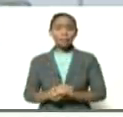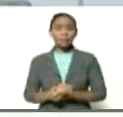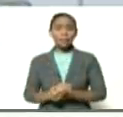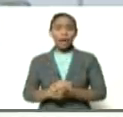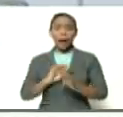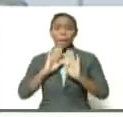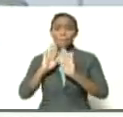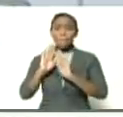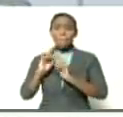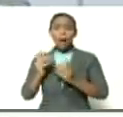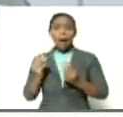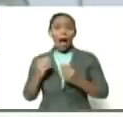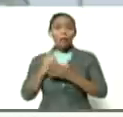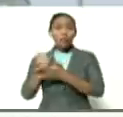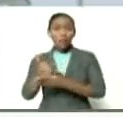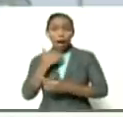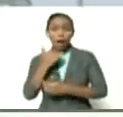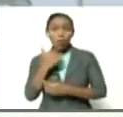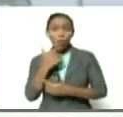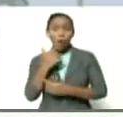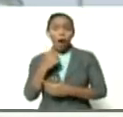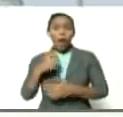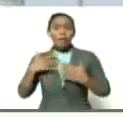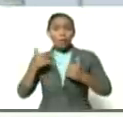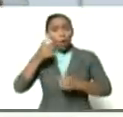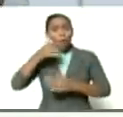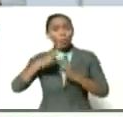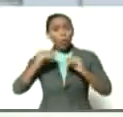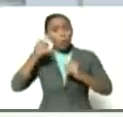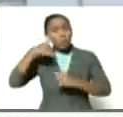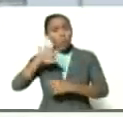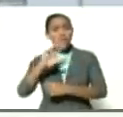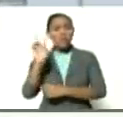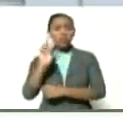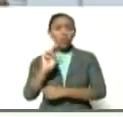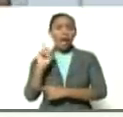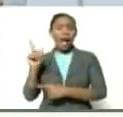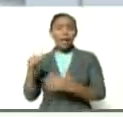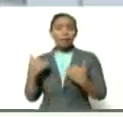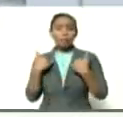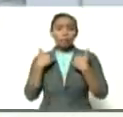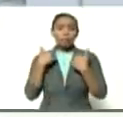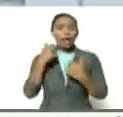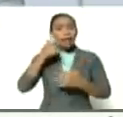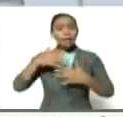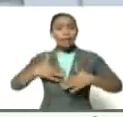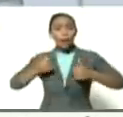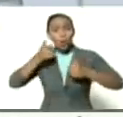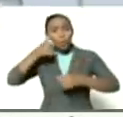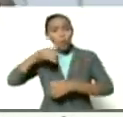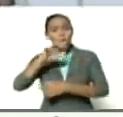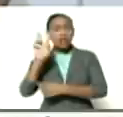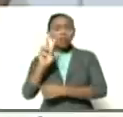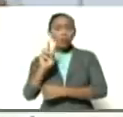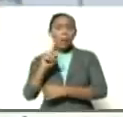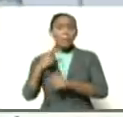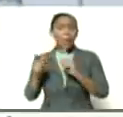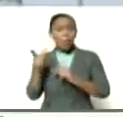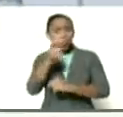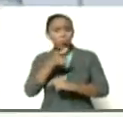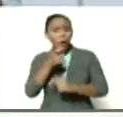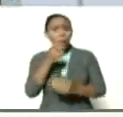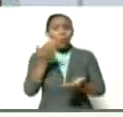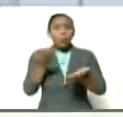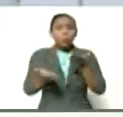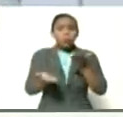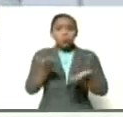está aportando algo para la salud de todo el pueblo de Venezuela. Hay un sacrificio para la salud del pueblo de Venezuela. Pero buscamos el